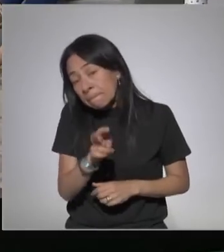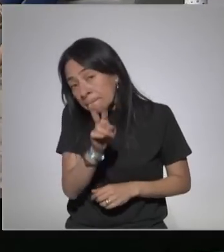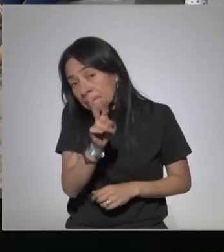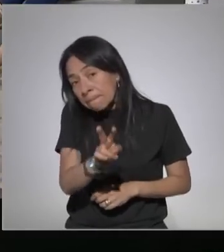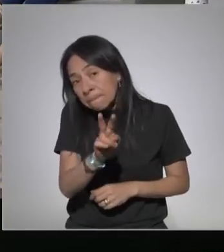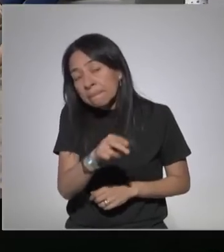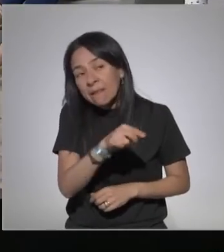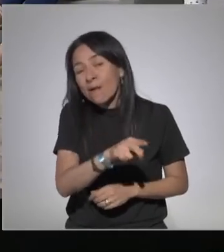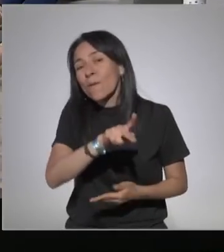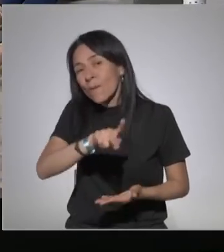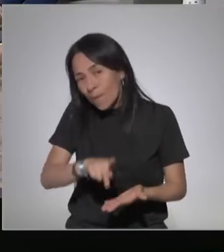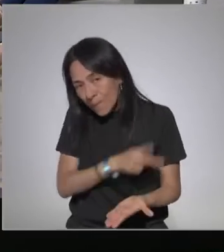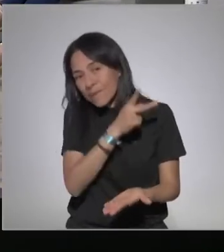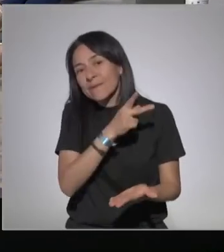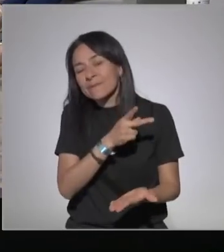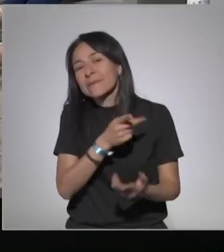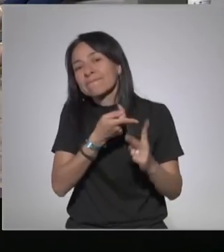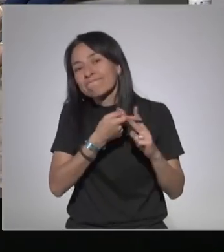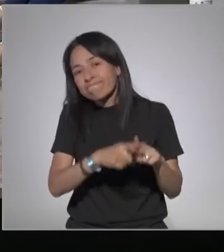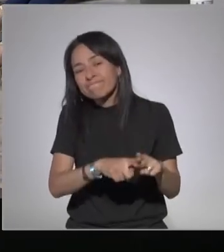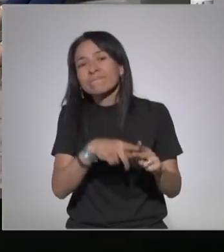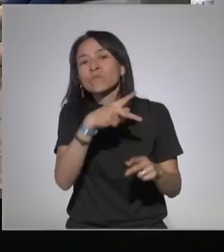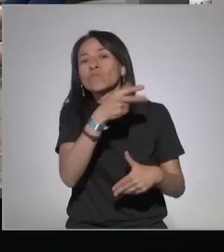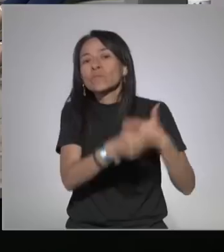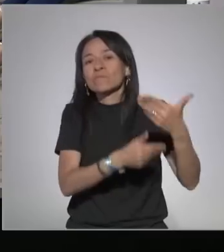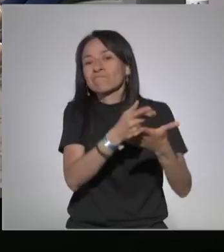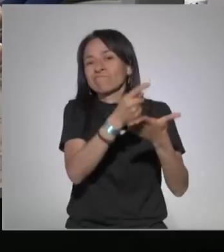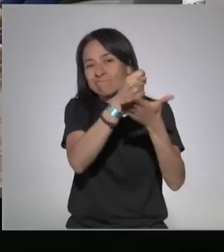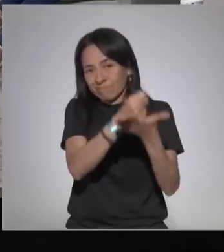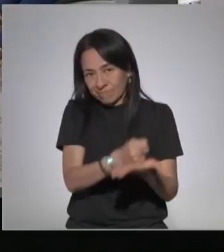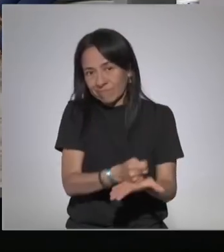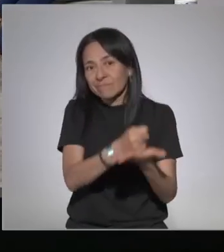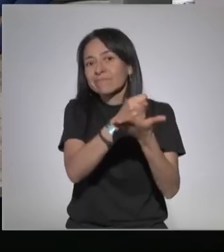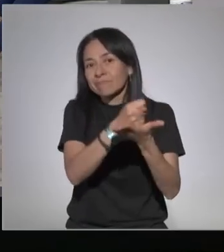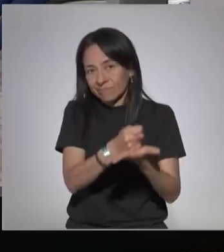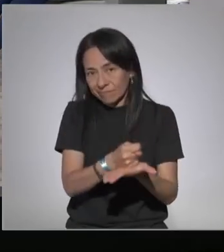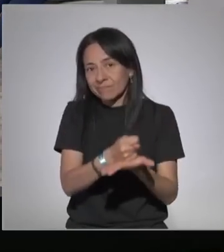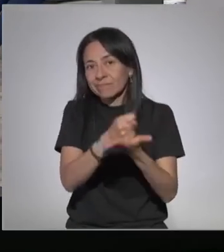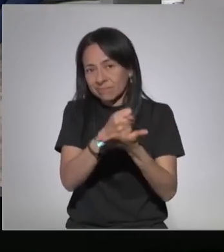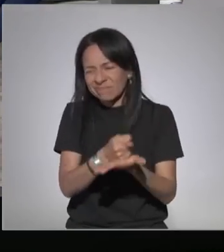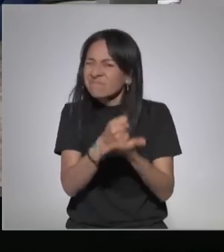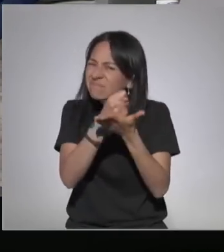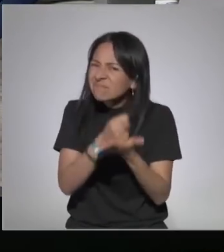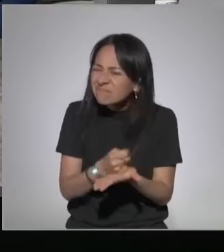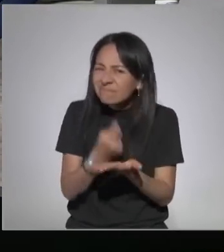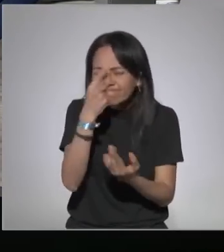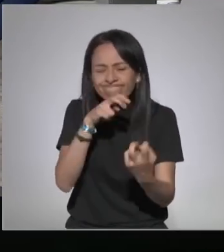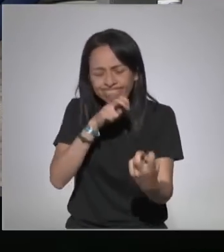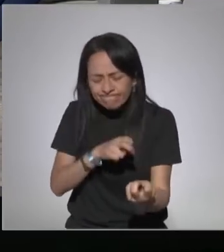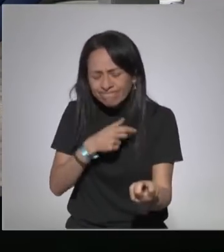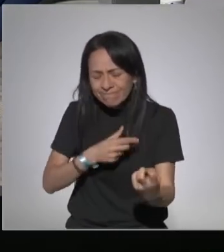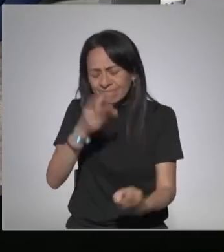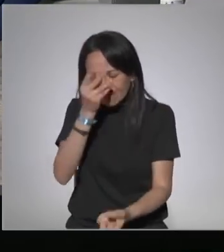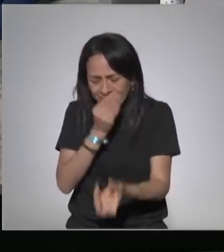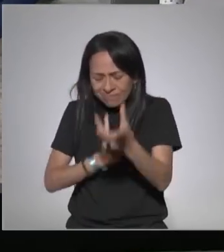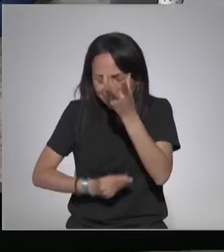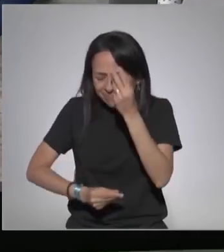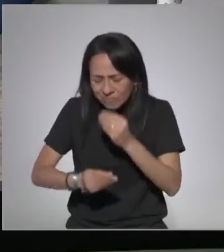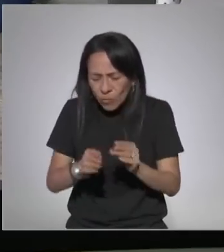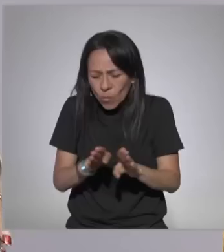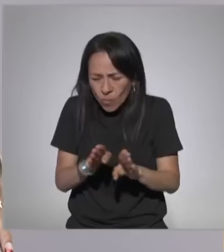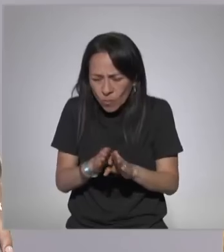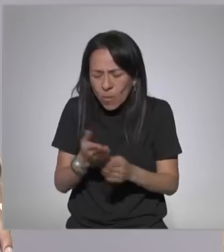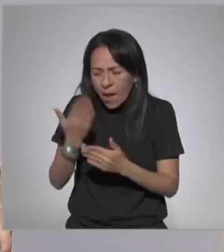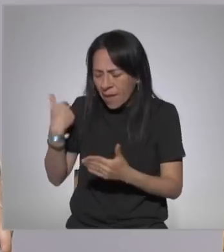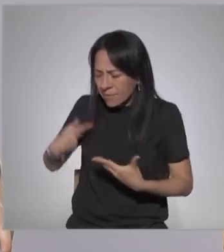proceso terapéutico para aprender ahora a desprenderse de ese momento de vida, ¿no? Porque